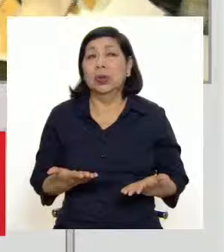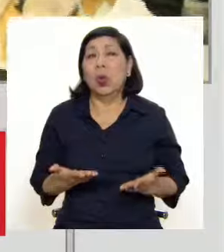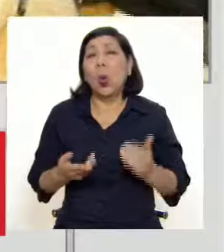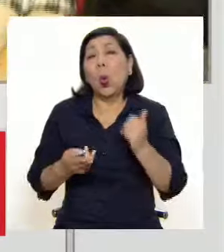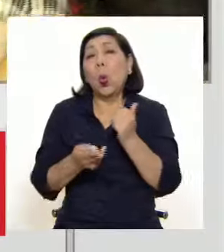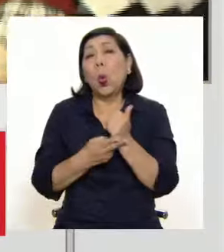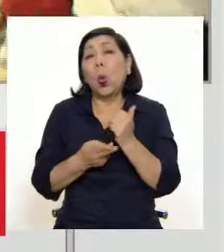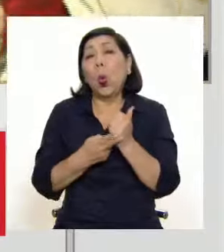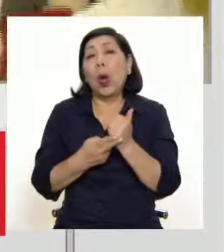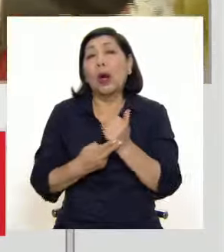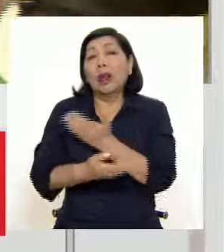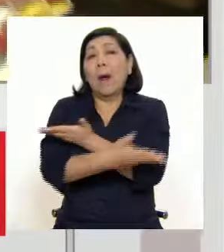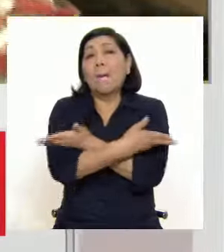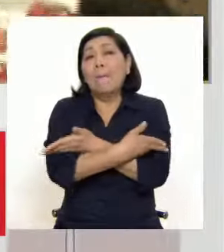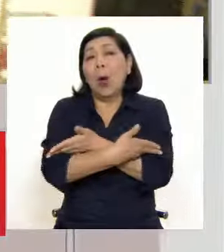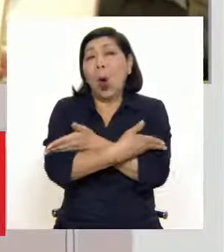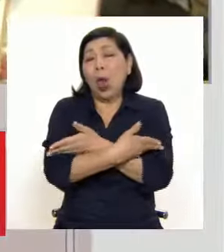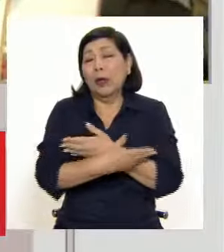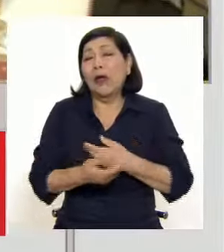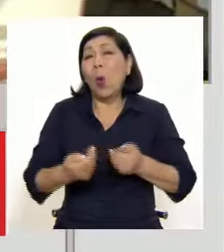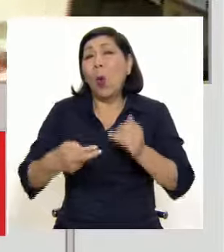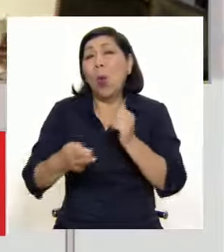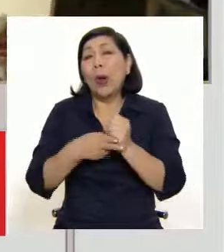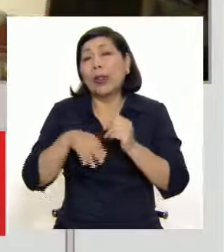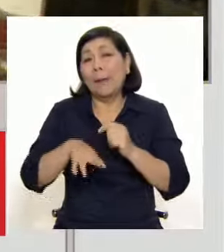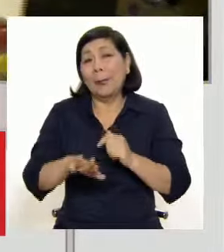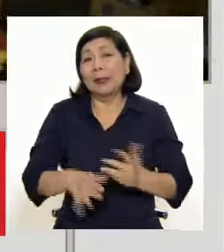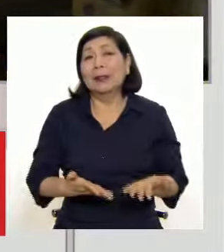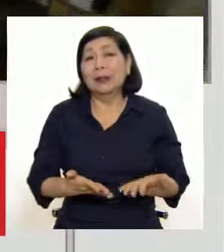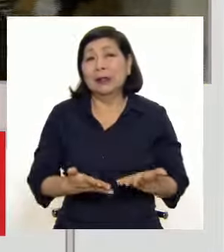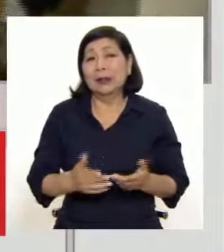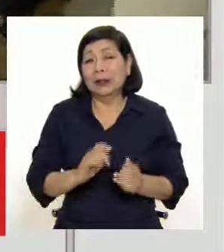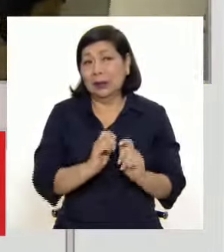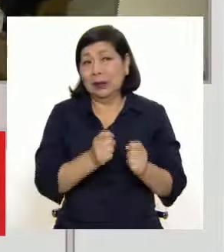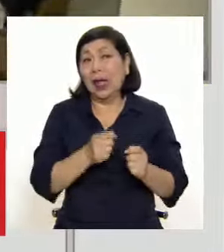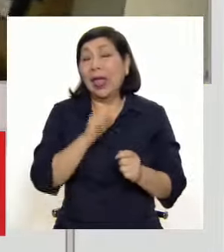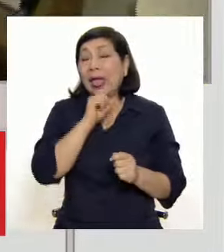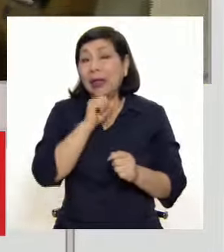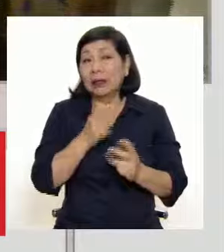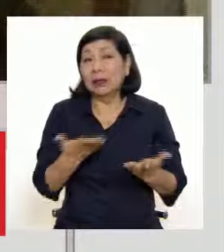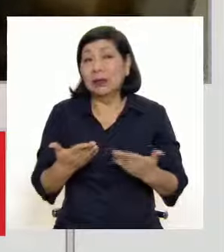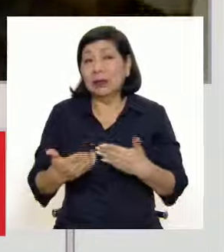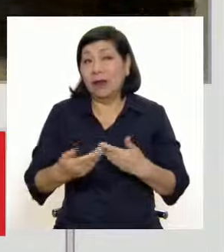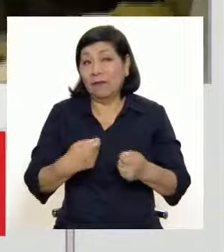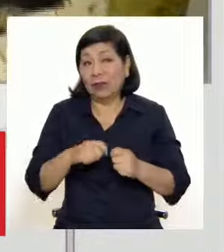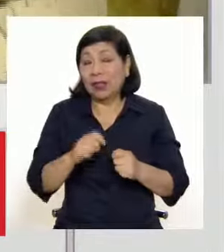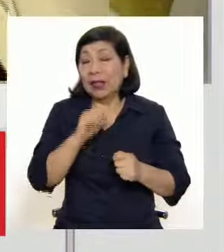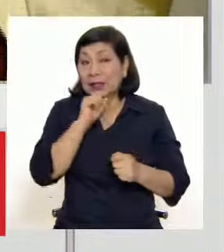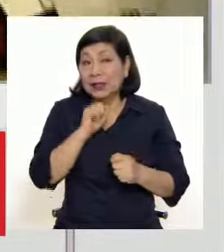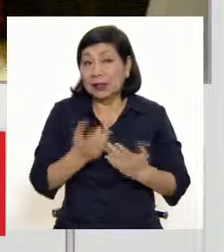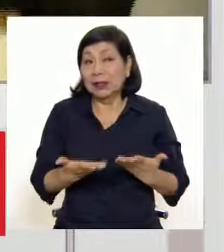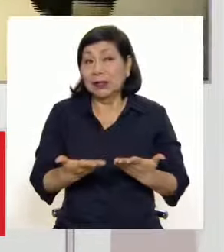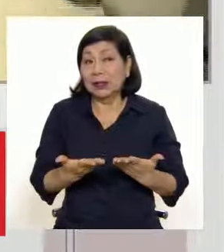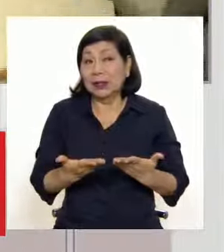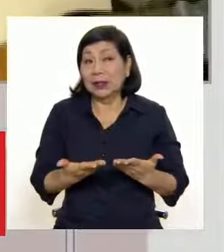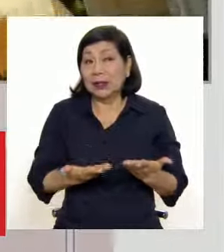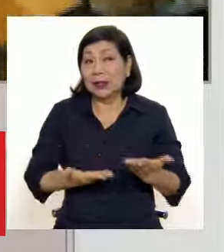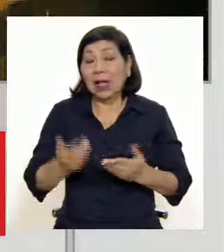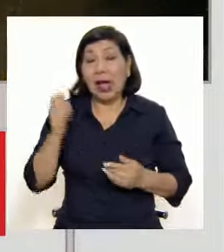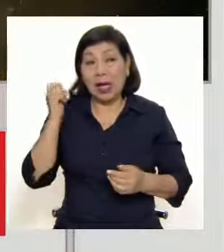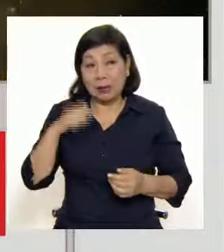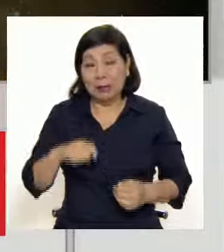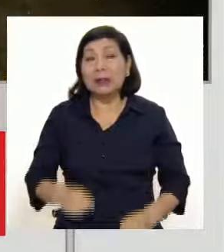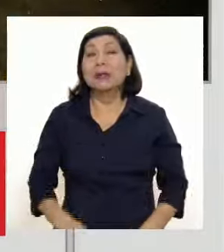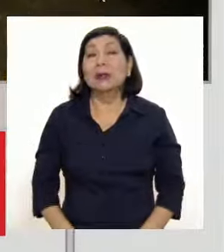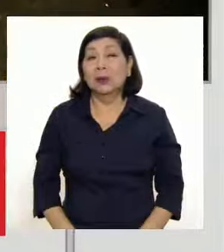almacén de polos acá donde... ¿Esto iba a ser distribuido en diciembre o para vender en diciembre en el Emporio Comercial de Gamarra?